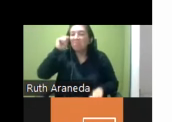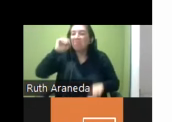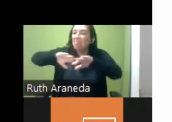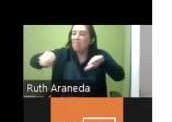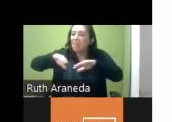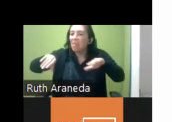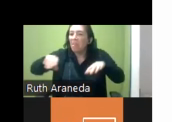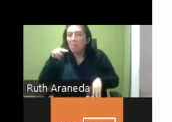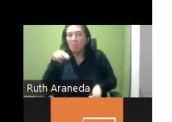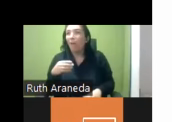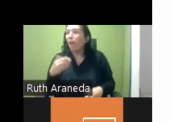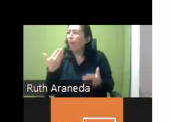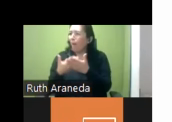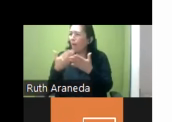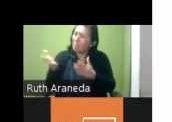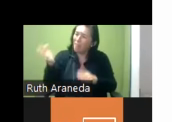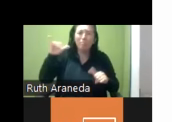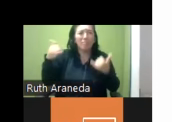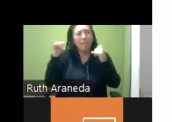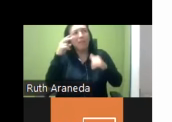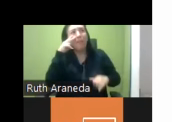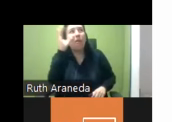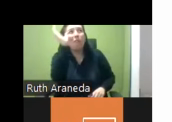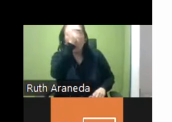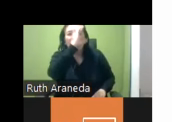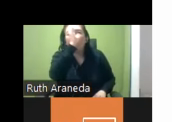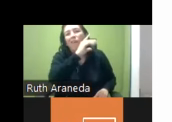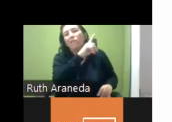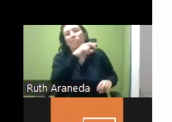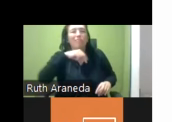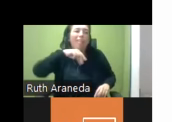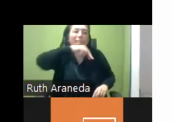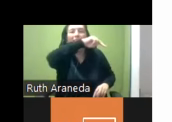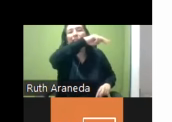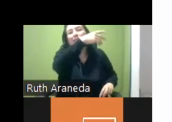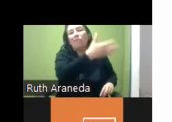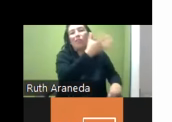alguna búsqueda de aficionados arqueólogos, ¿no?